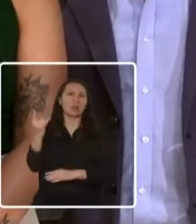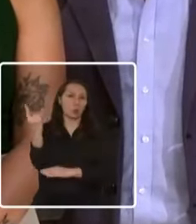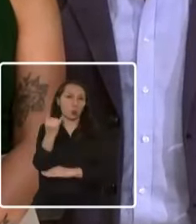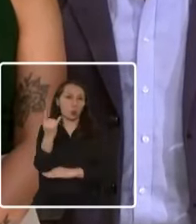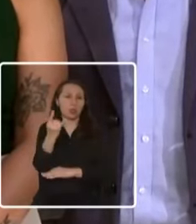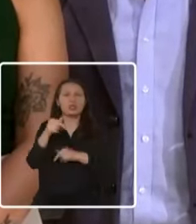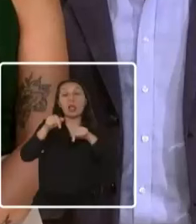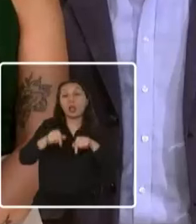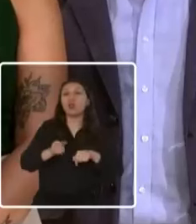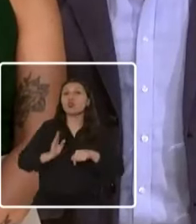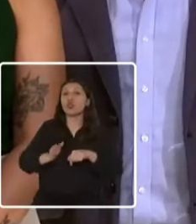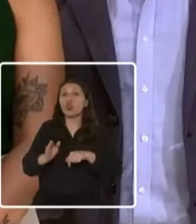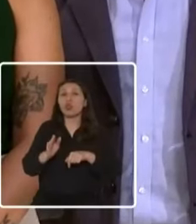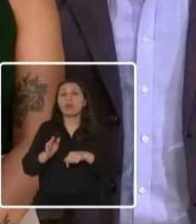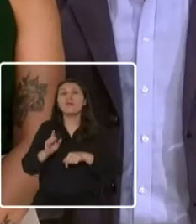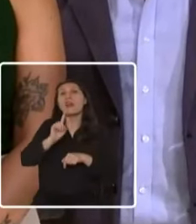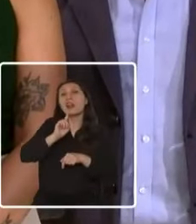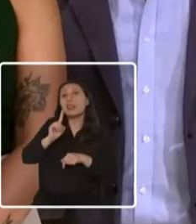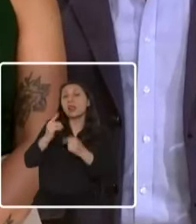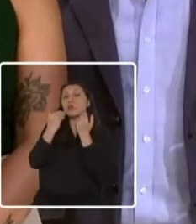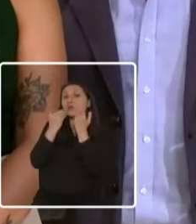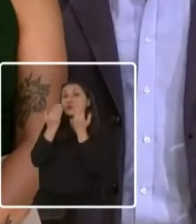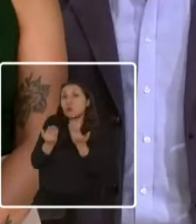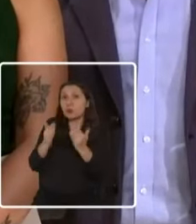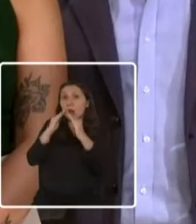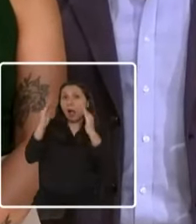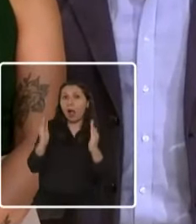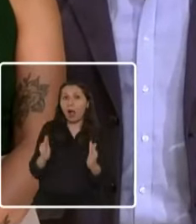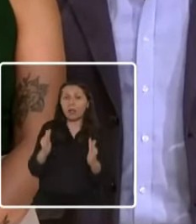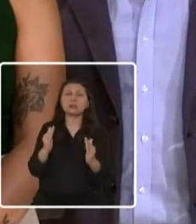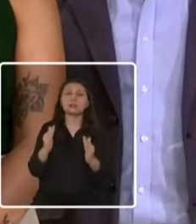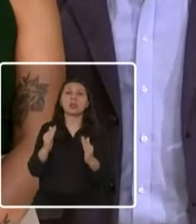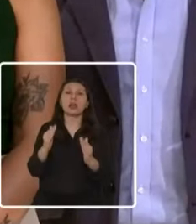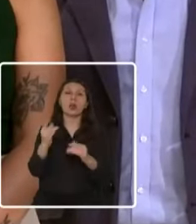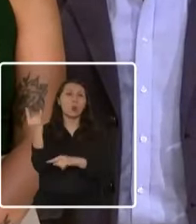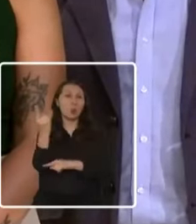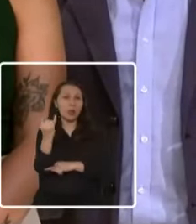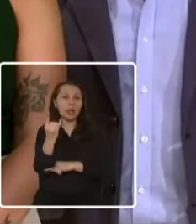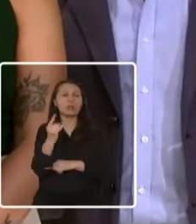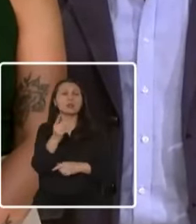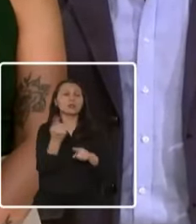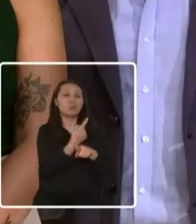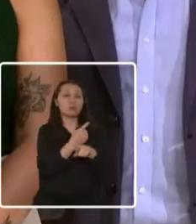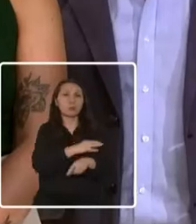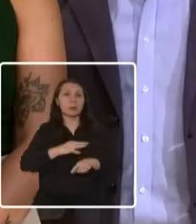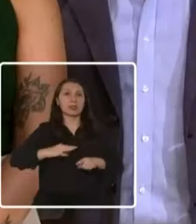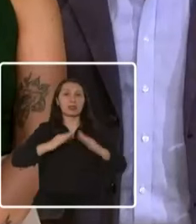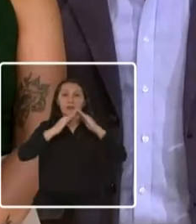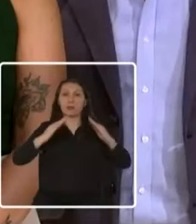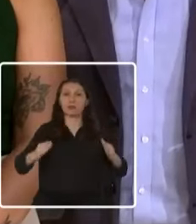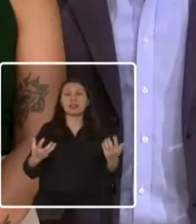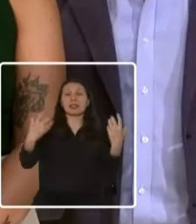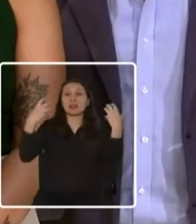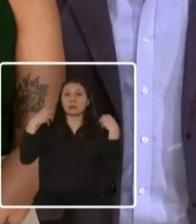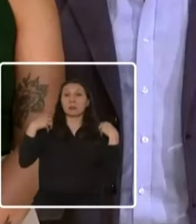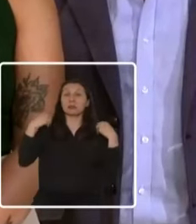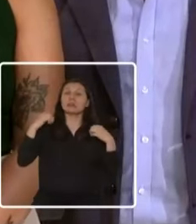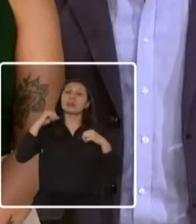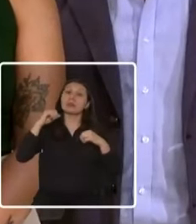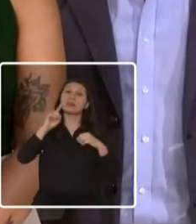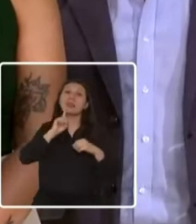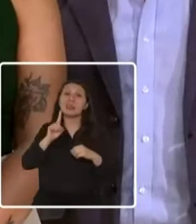algo que todavía se está, quienes van a ser beneficiarios, se está conversando con el Ministerio de Vivienda. Está la institución a cargo de la entrega de